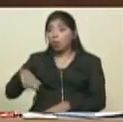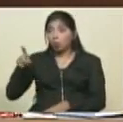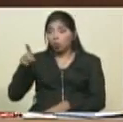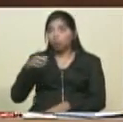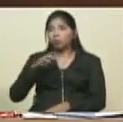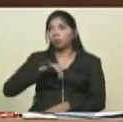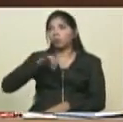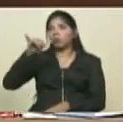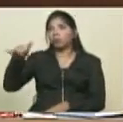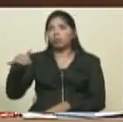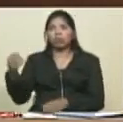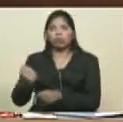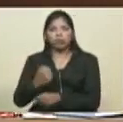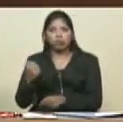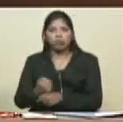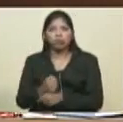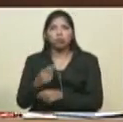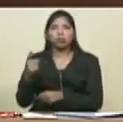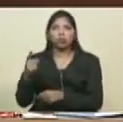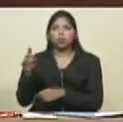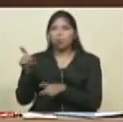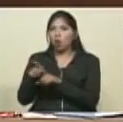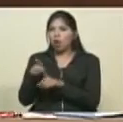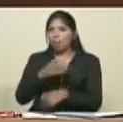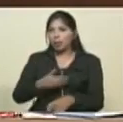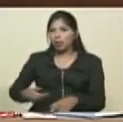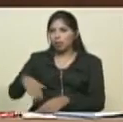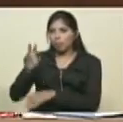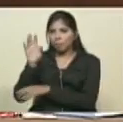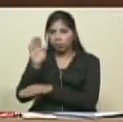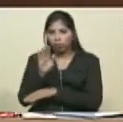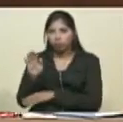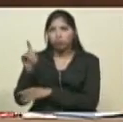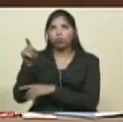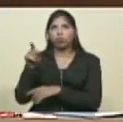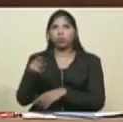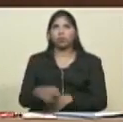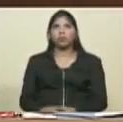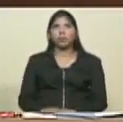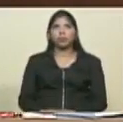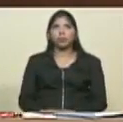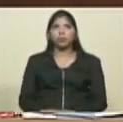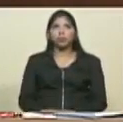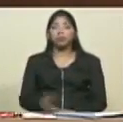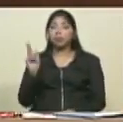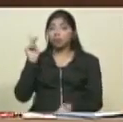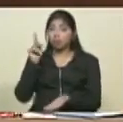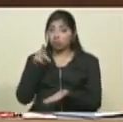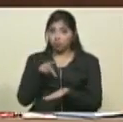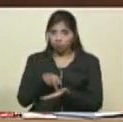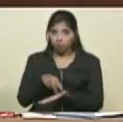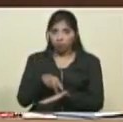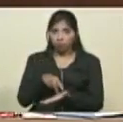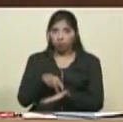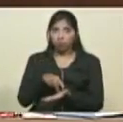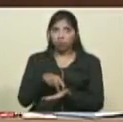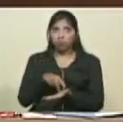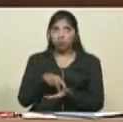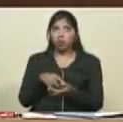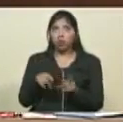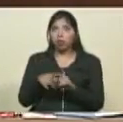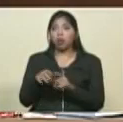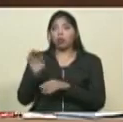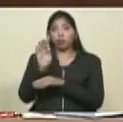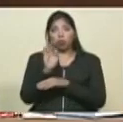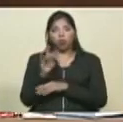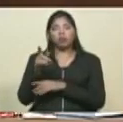de nuestro pueblo. Es un presidente protector de nuestro pueblo. Apenas se presentó con medidas de protección al pueblo